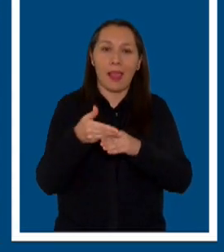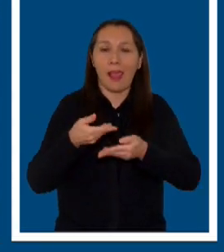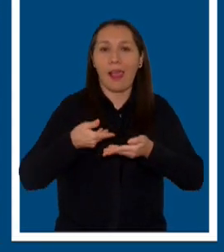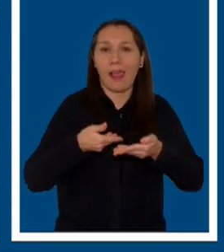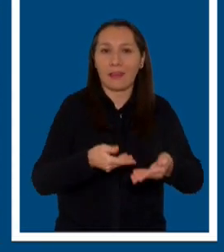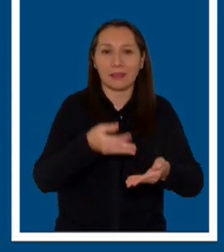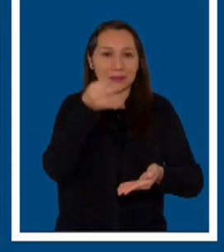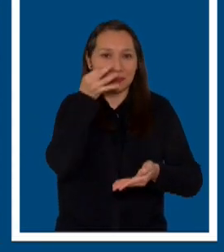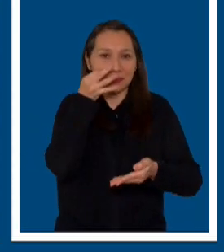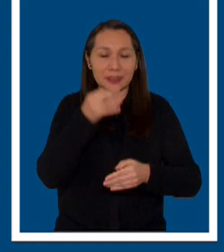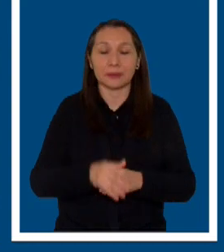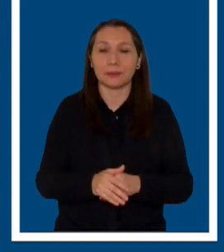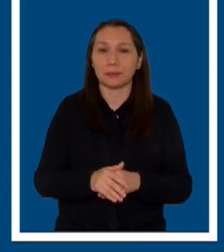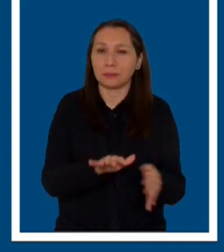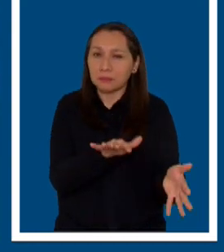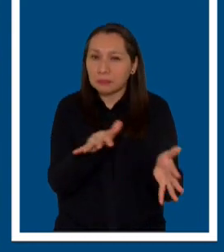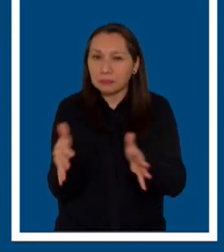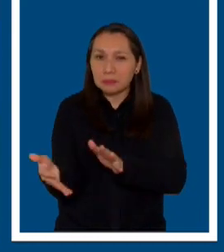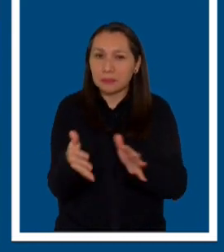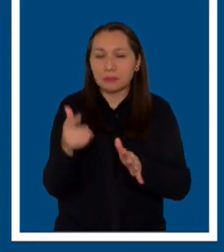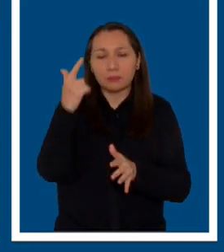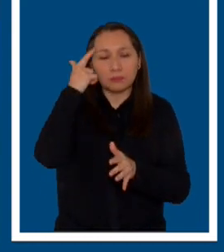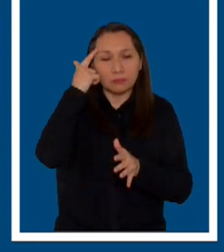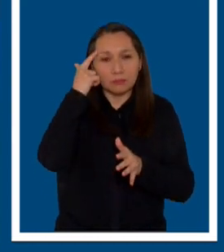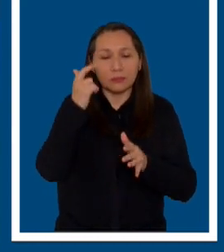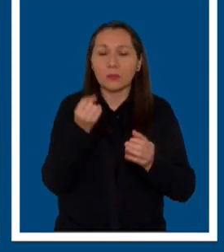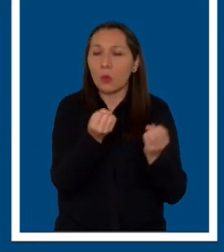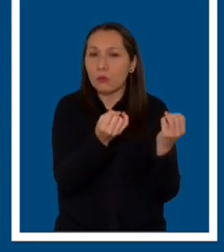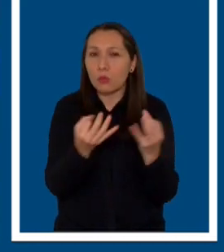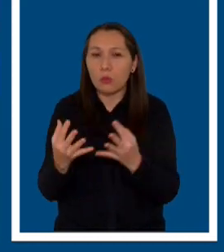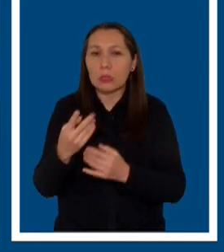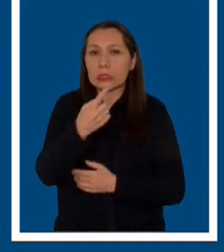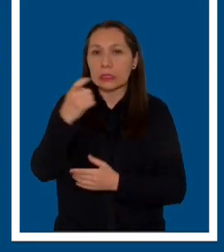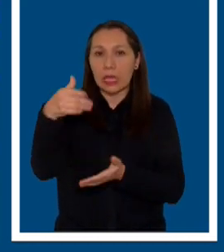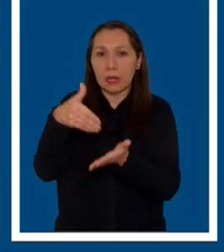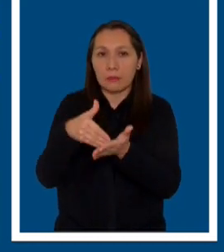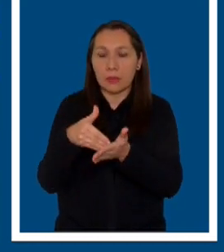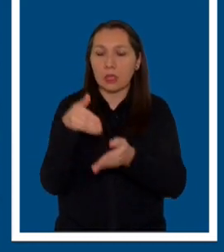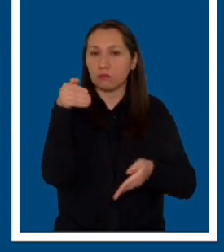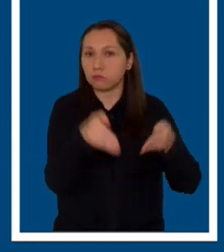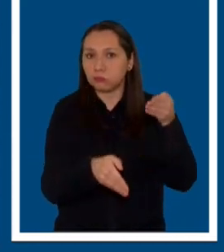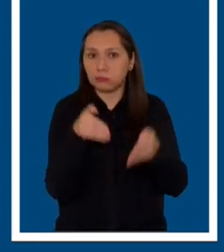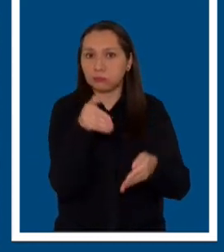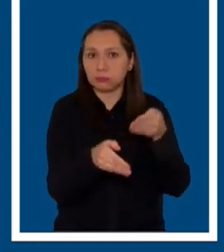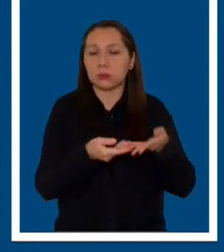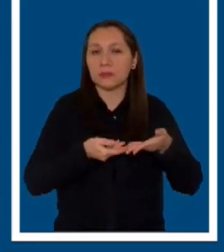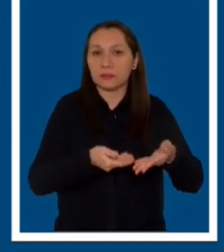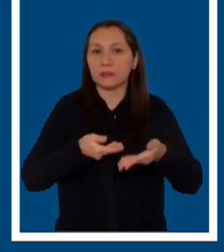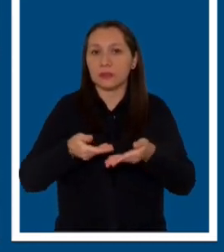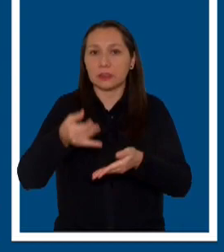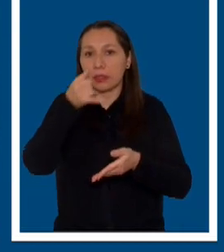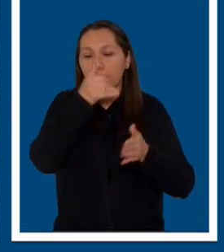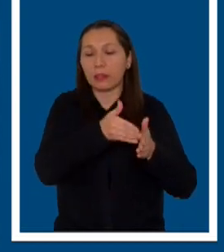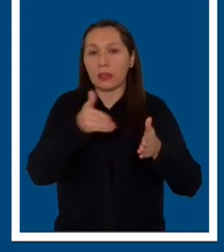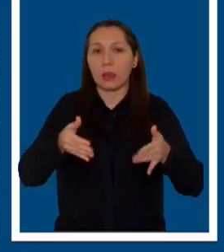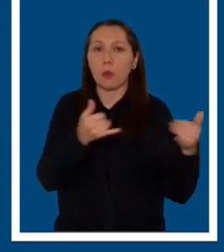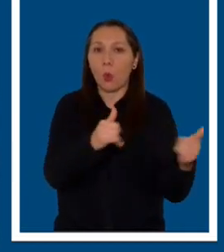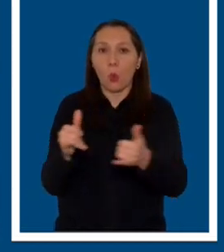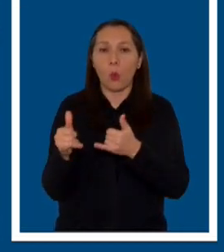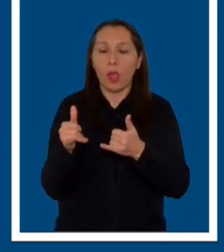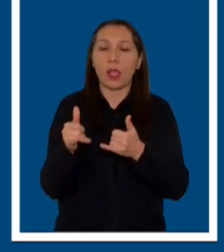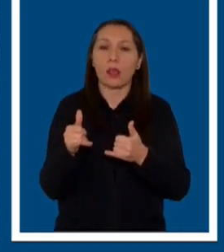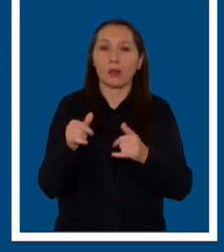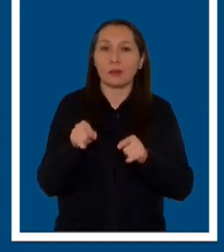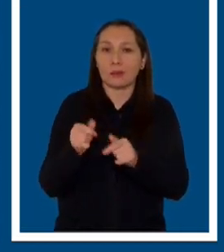tenemos estimado una aproximación a cien mil visitantes en periodos de los juegos que